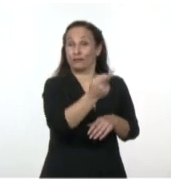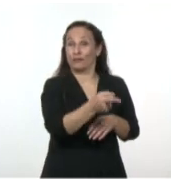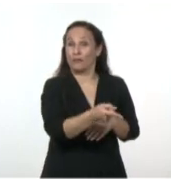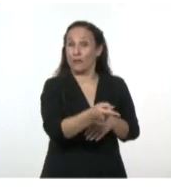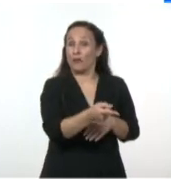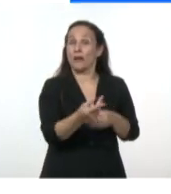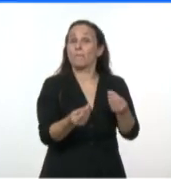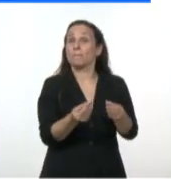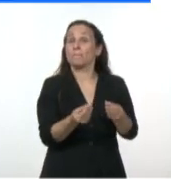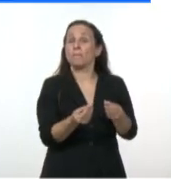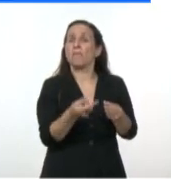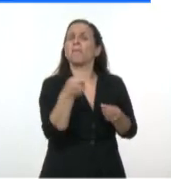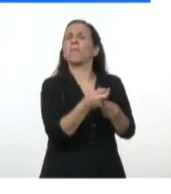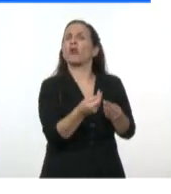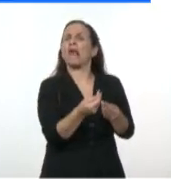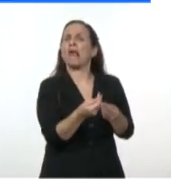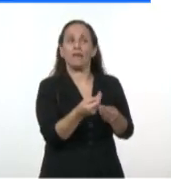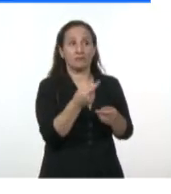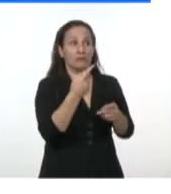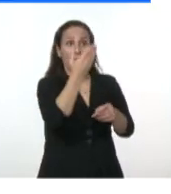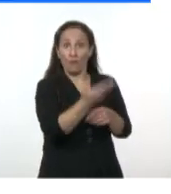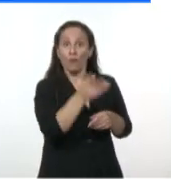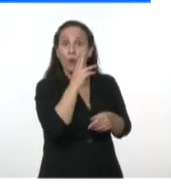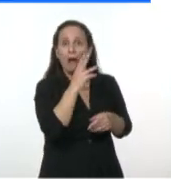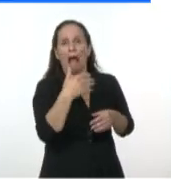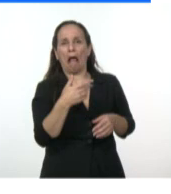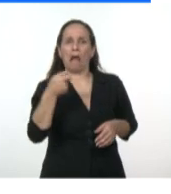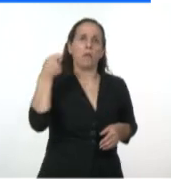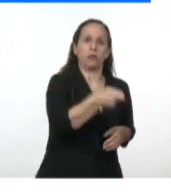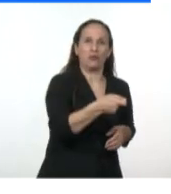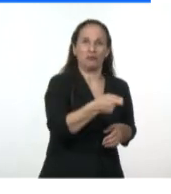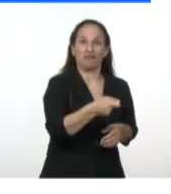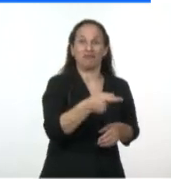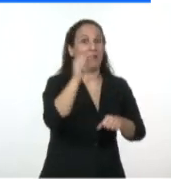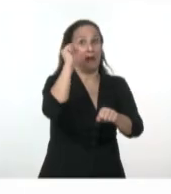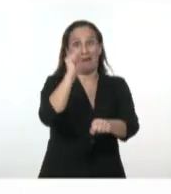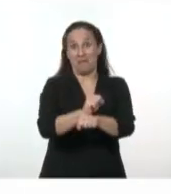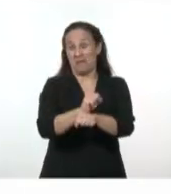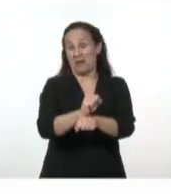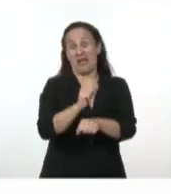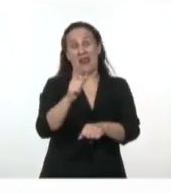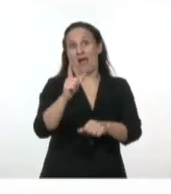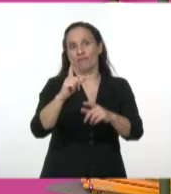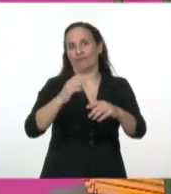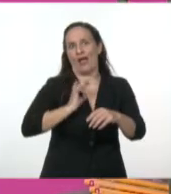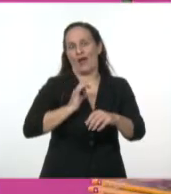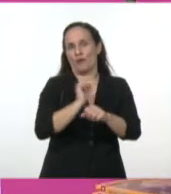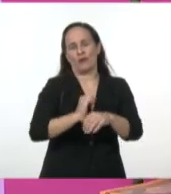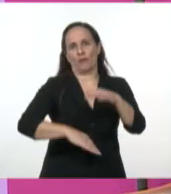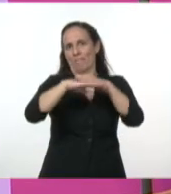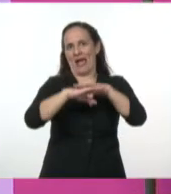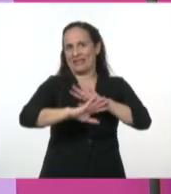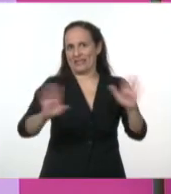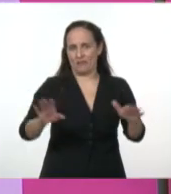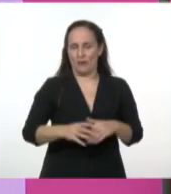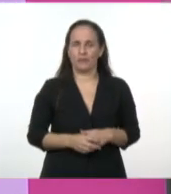por el hecho de ser mujer y que tiene la pena máxima en nuestra legislación. ¿Y qué sucede,